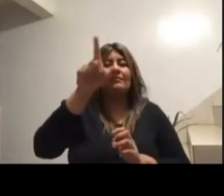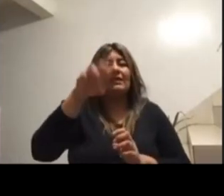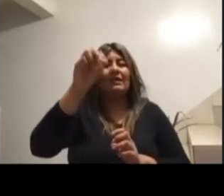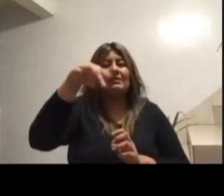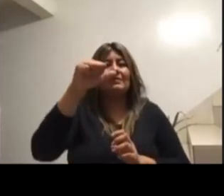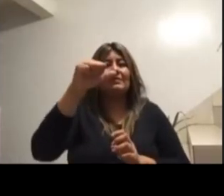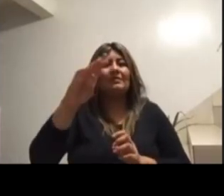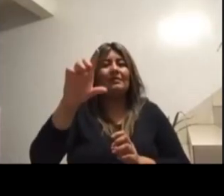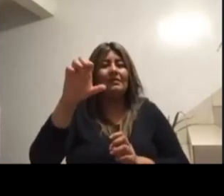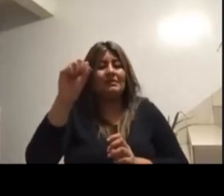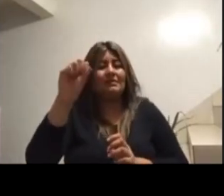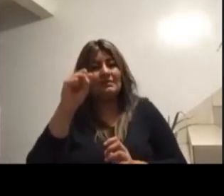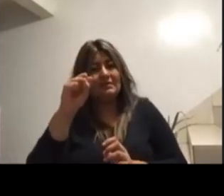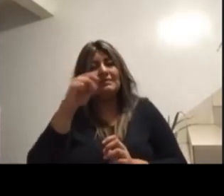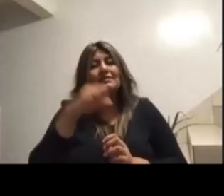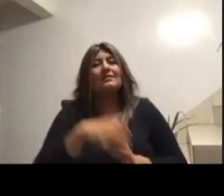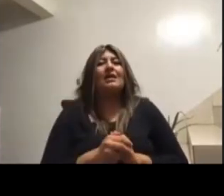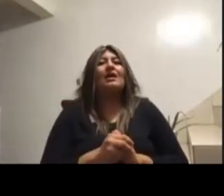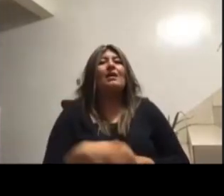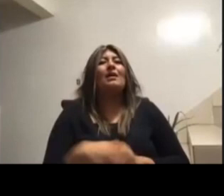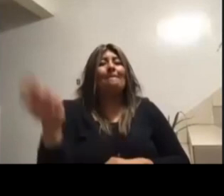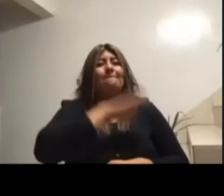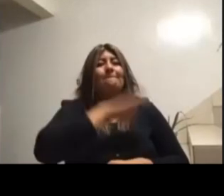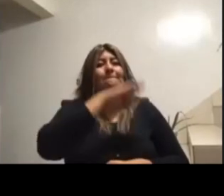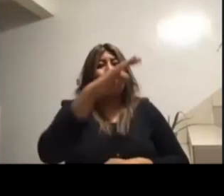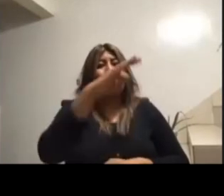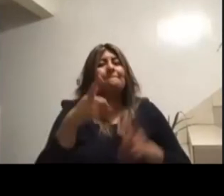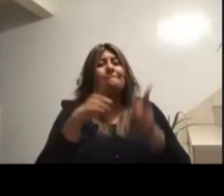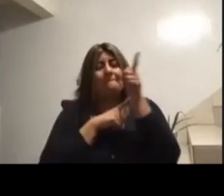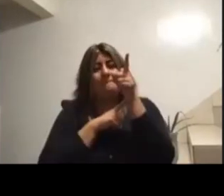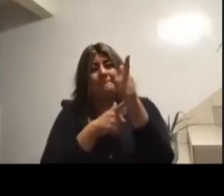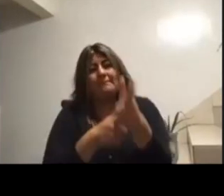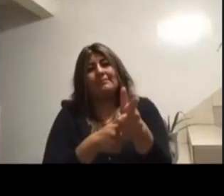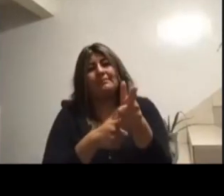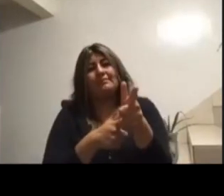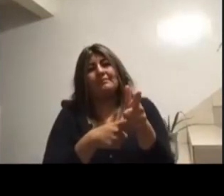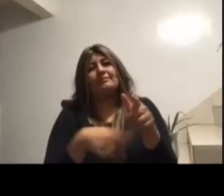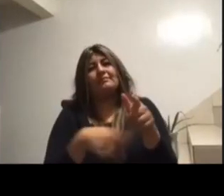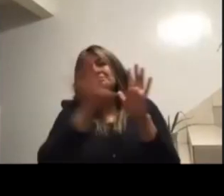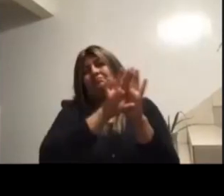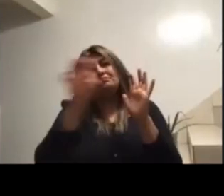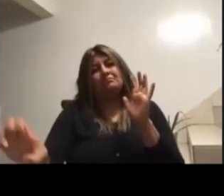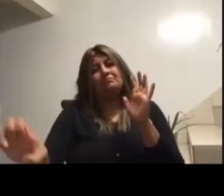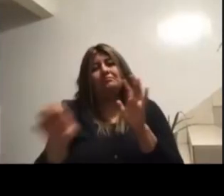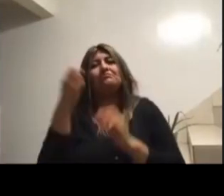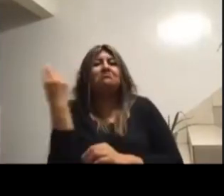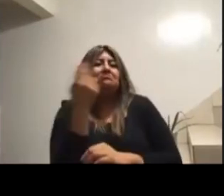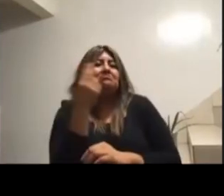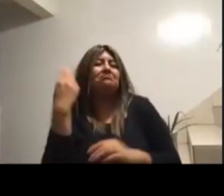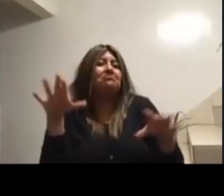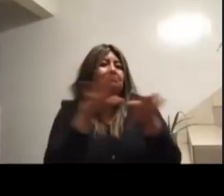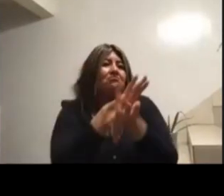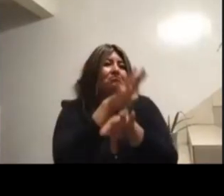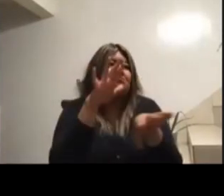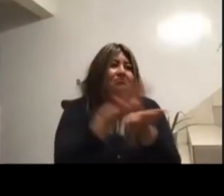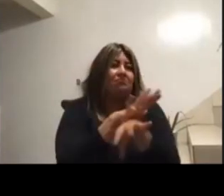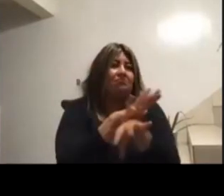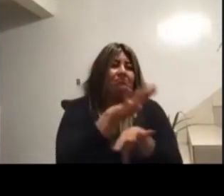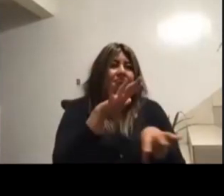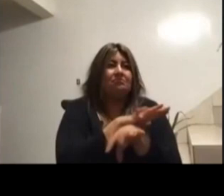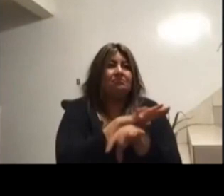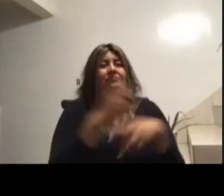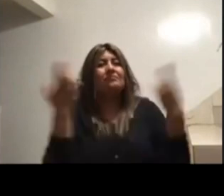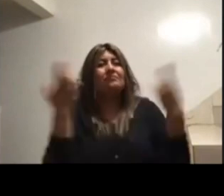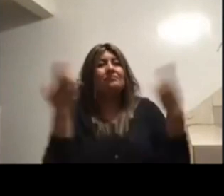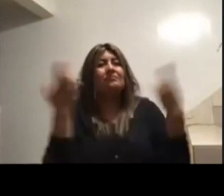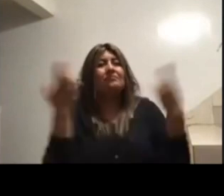mejor no tengo que intervenir en cambiar cosas del currículo. Vaya, el currículo no lo puede cambiar el maestro porque ese está estandarizado y publicado. Lo que